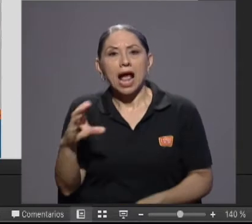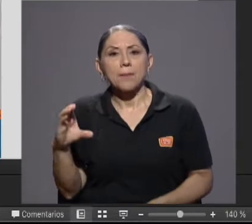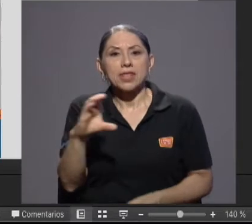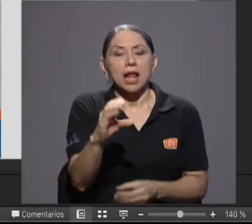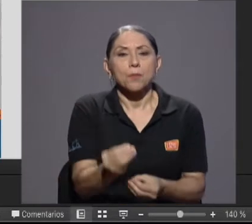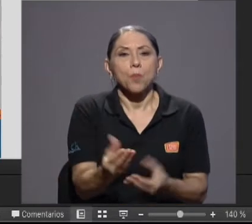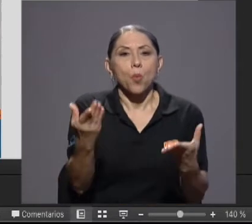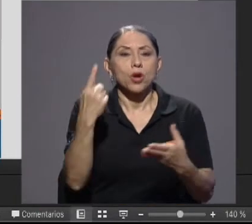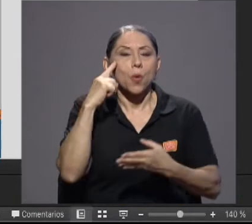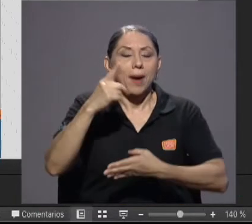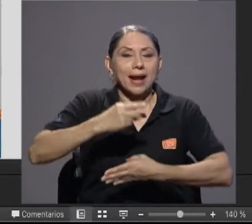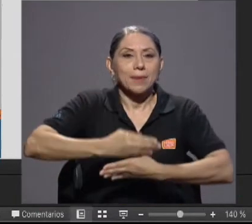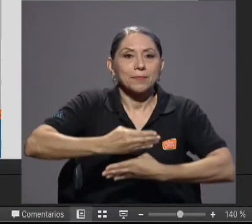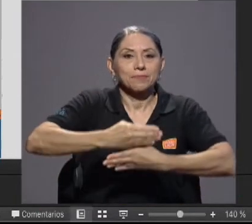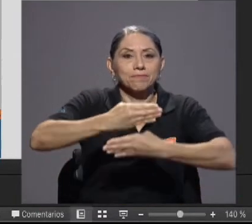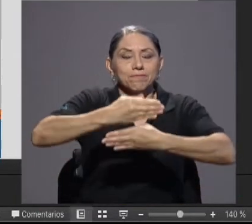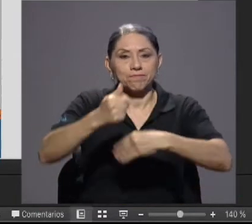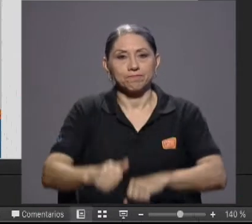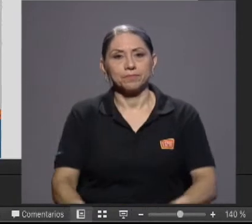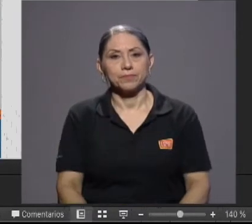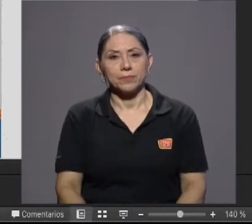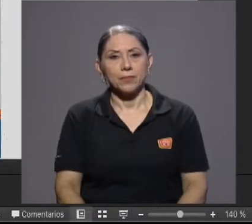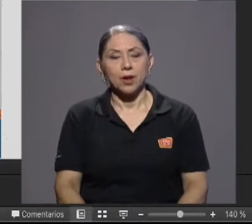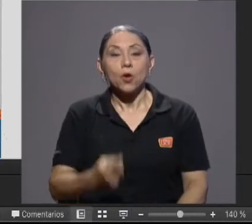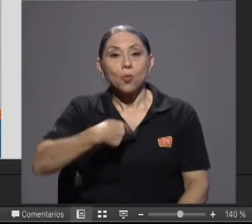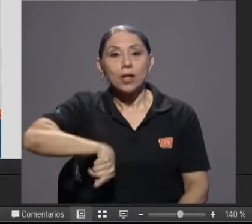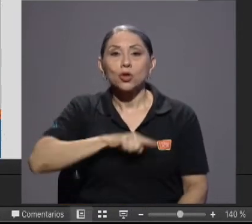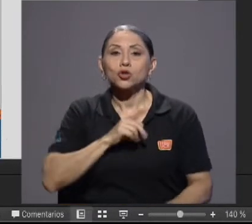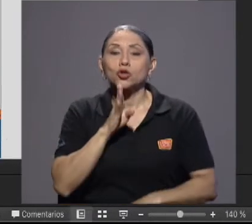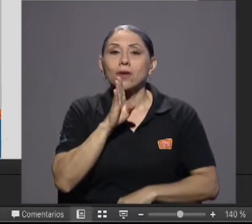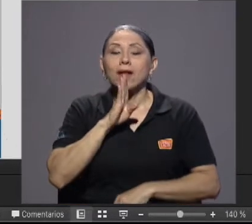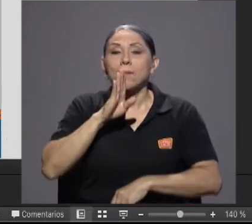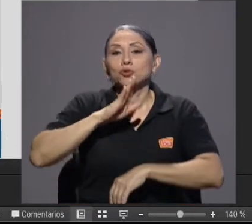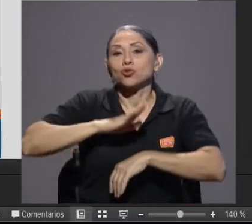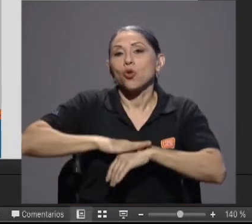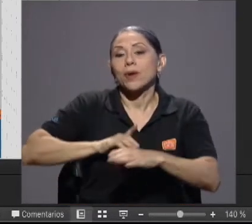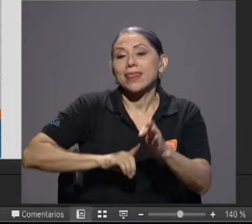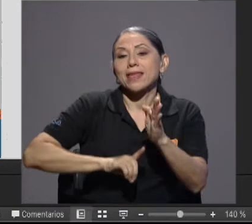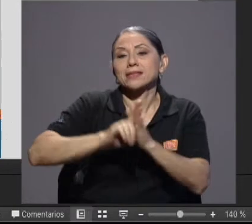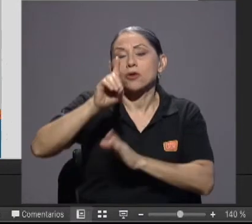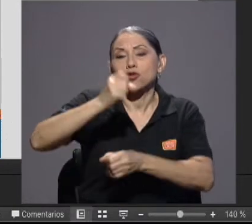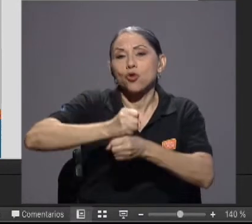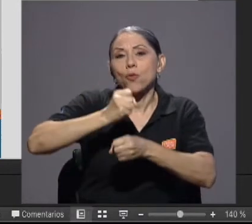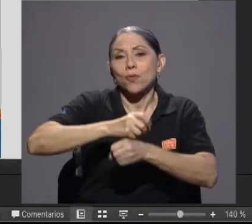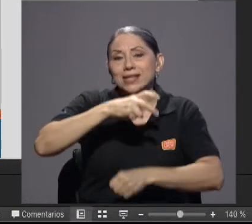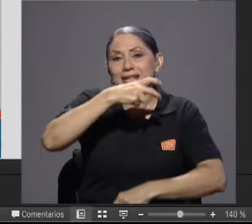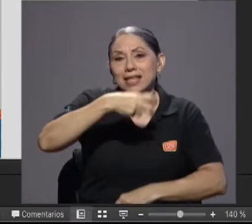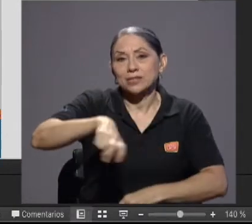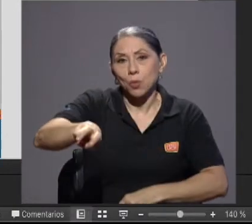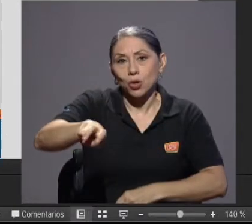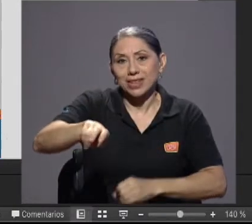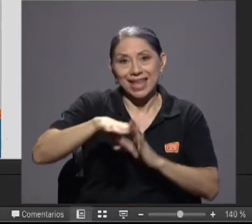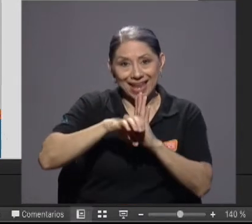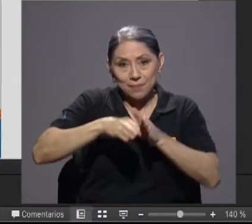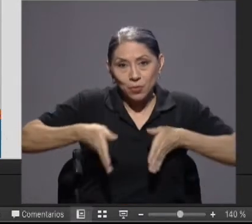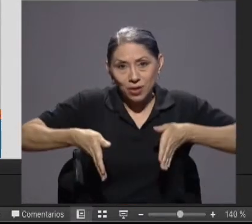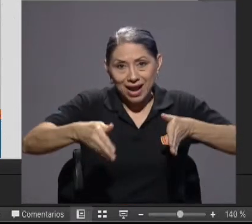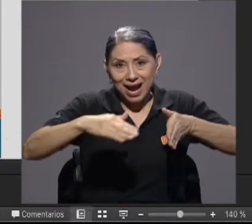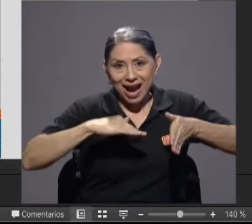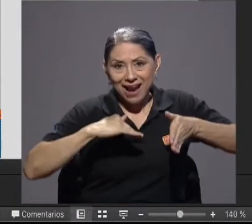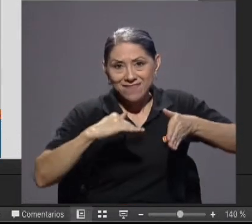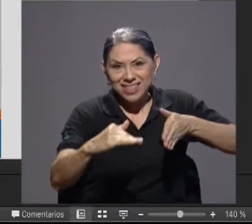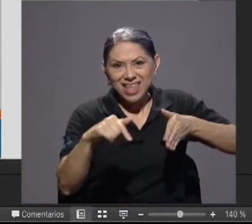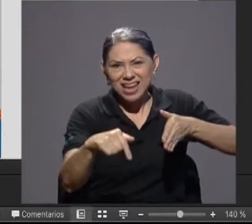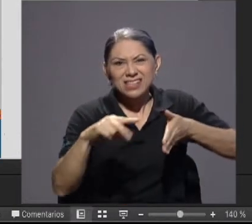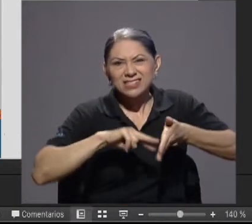desarrollo de infraestructura. Ahora, cuando nos referimos al desarrollo de obras de transporte, en el caso particular de carreteras, ¿a qué nos